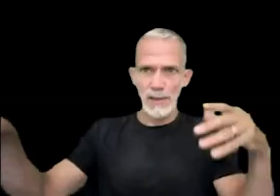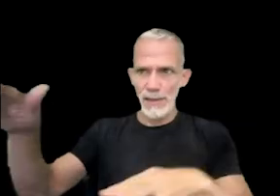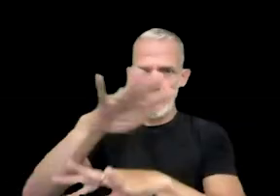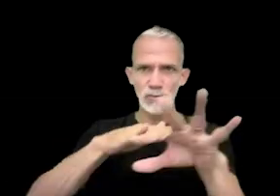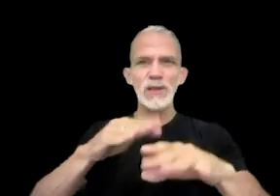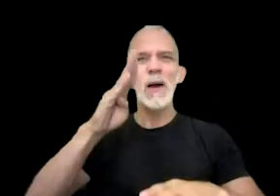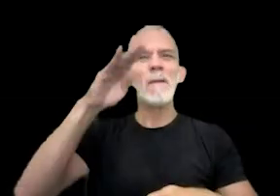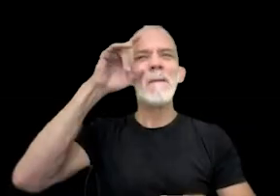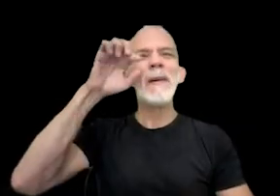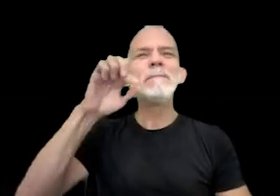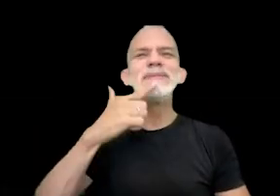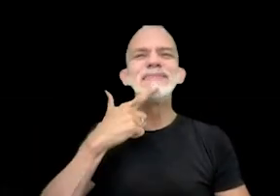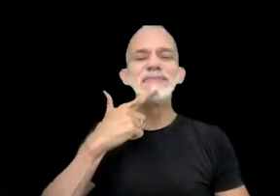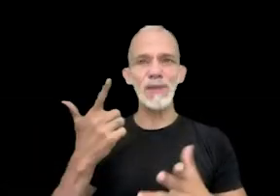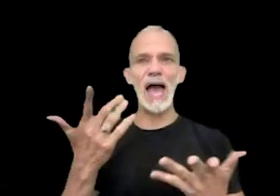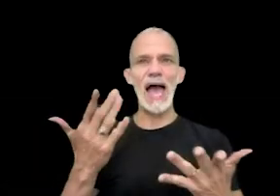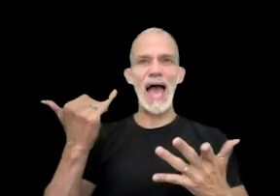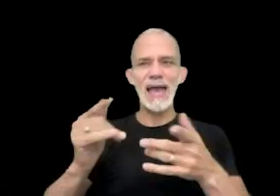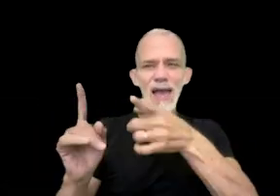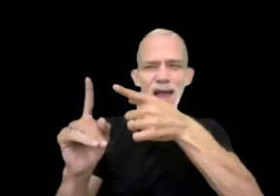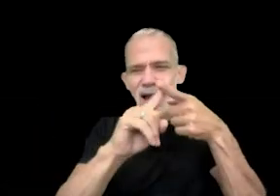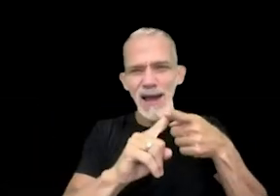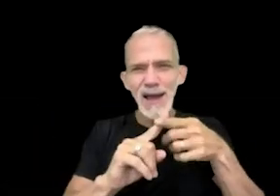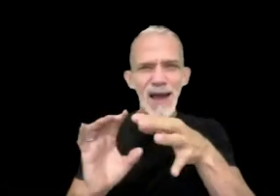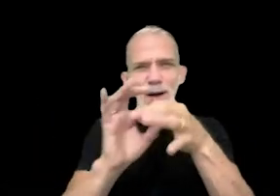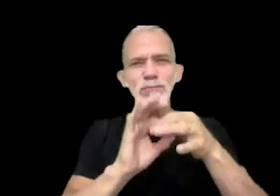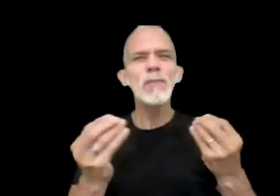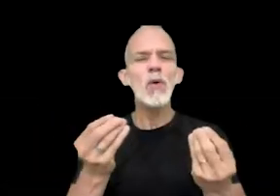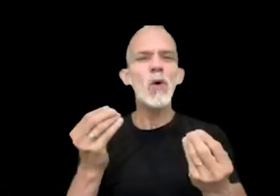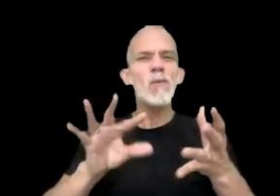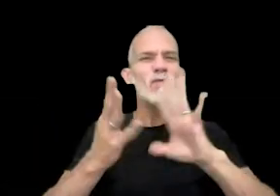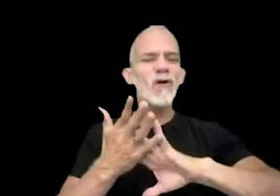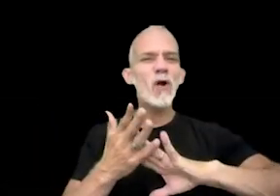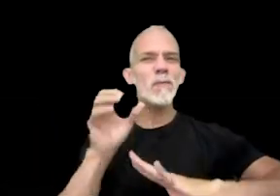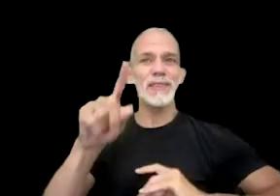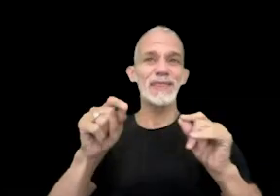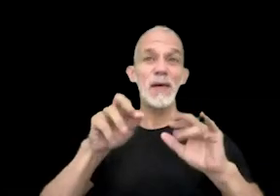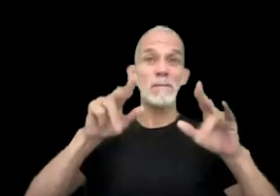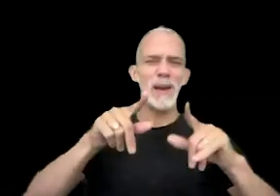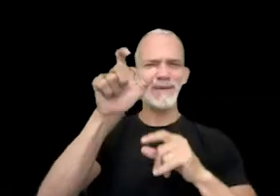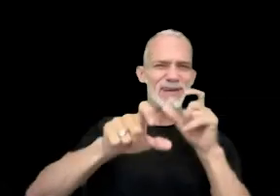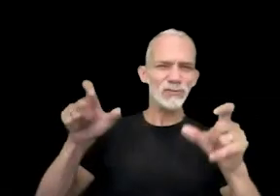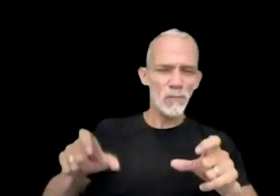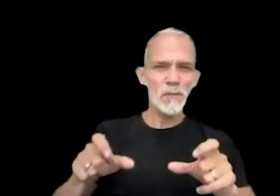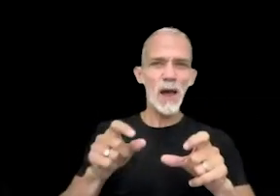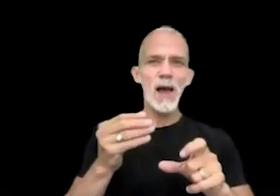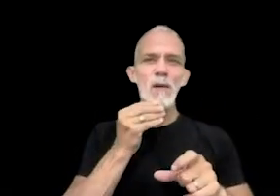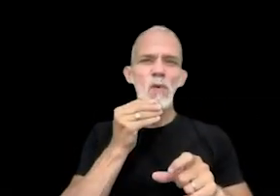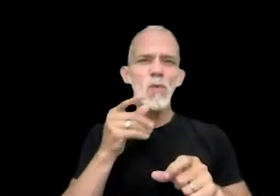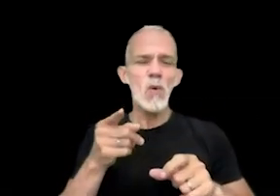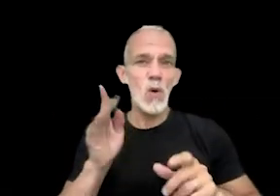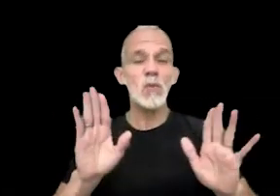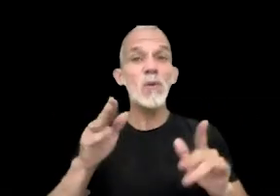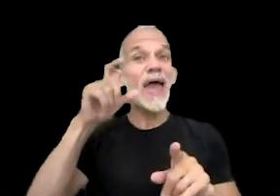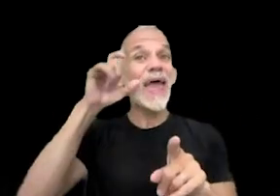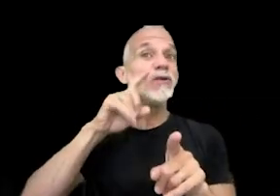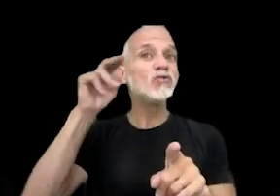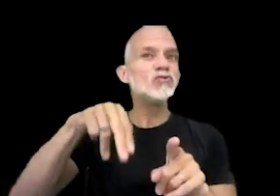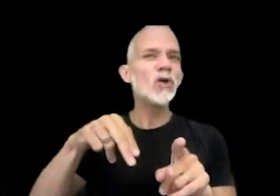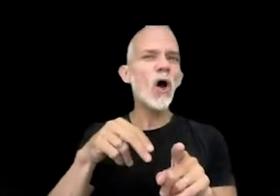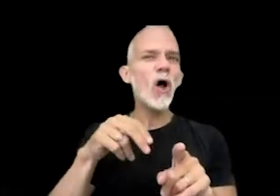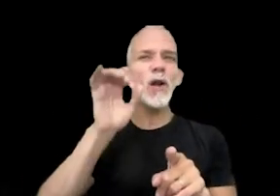BEPS viene a establecer o a blanquear cuáles eran los mecanismos que los planificadores fiscales que hacían elusión,